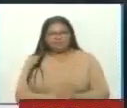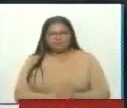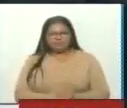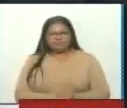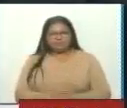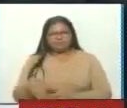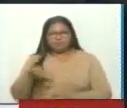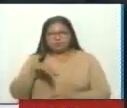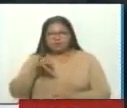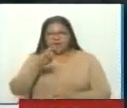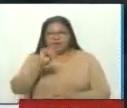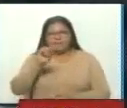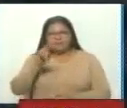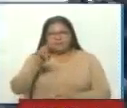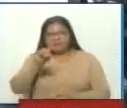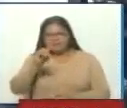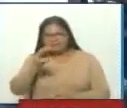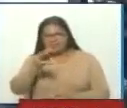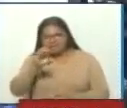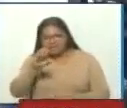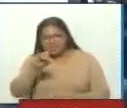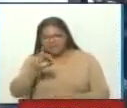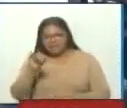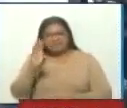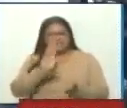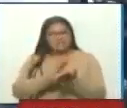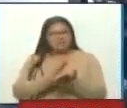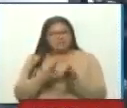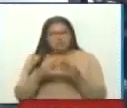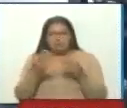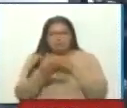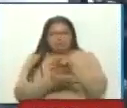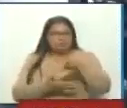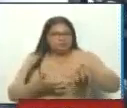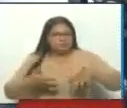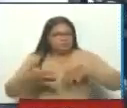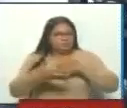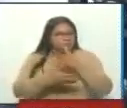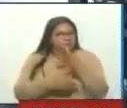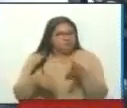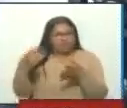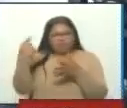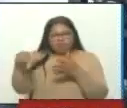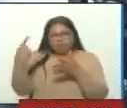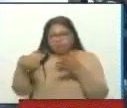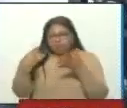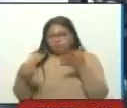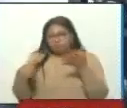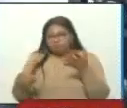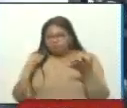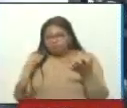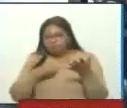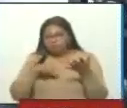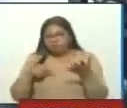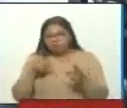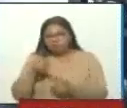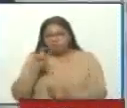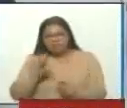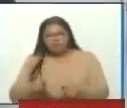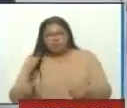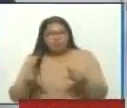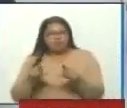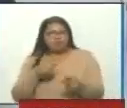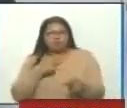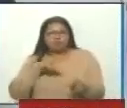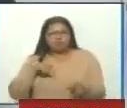La Merced, en pleno centro, donde estaba el señor Capriles Radonsky de alcalde, pero nosotros desde no, esa sede. Nosotros